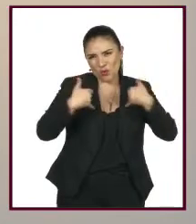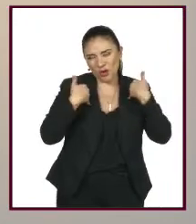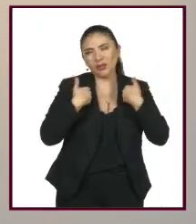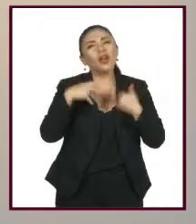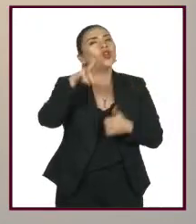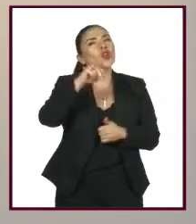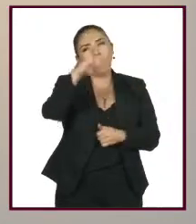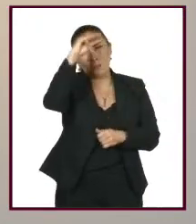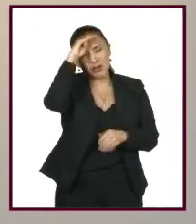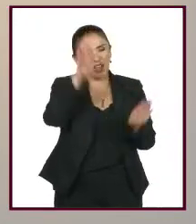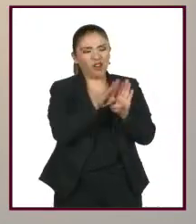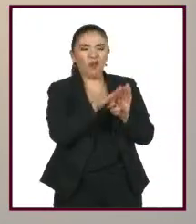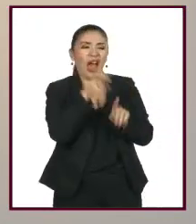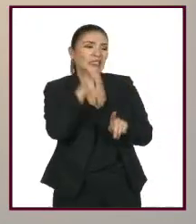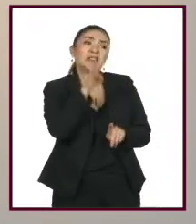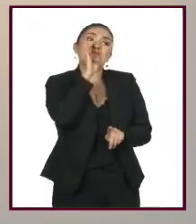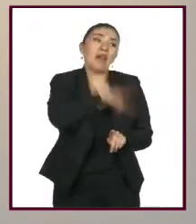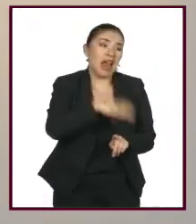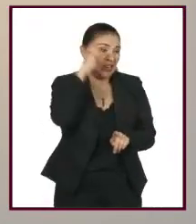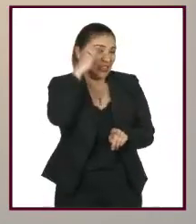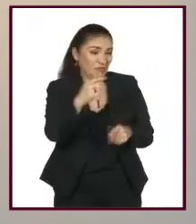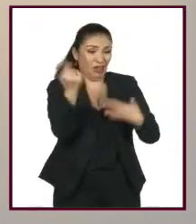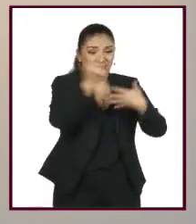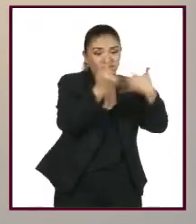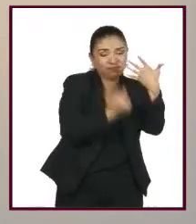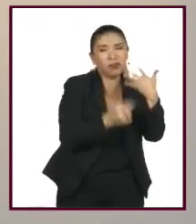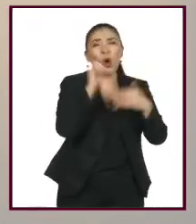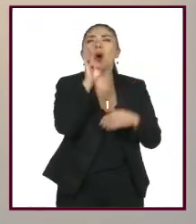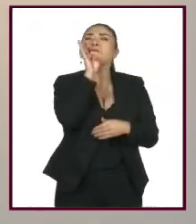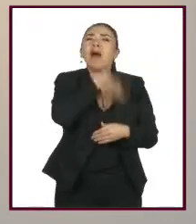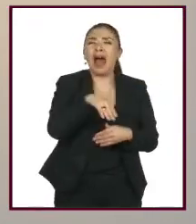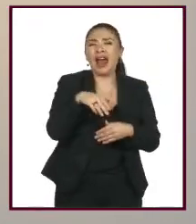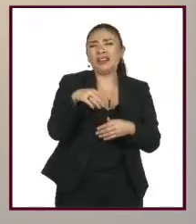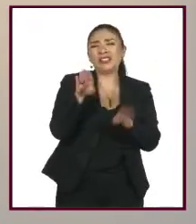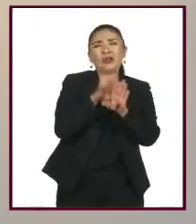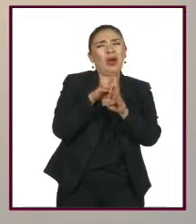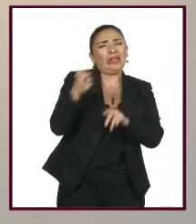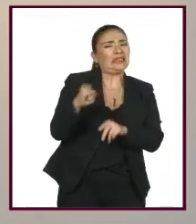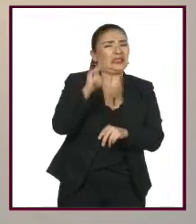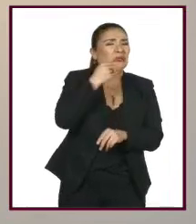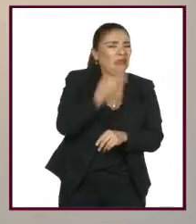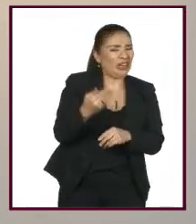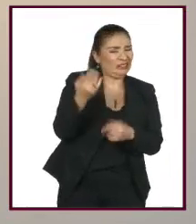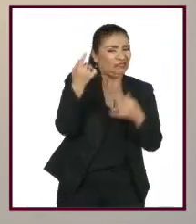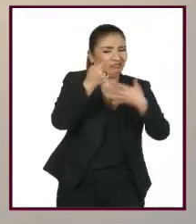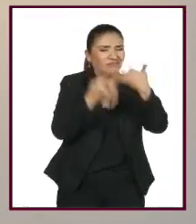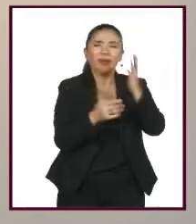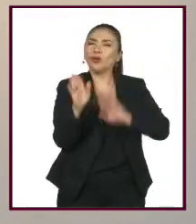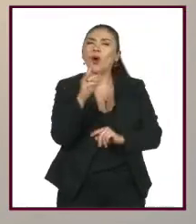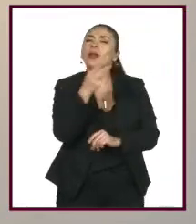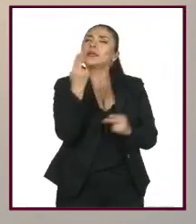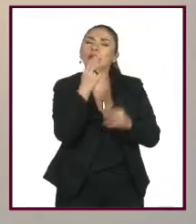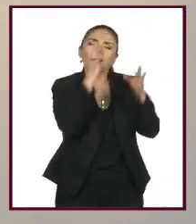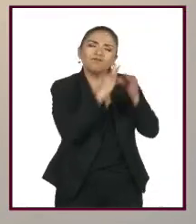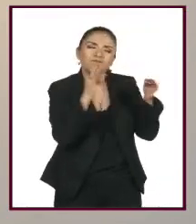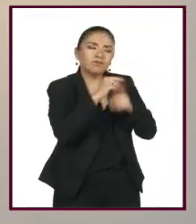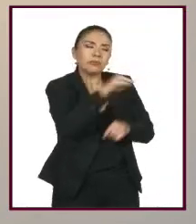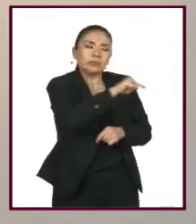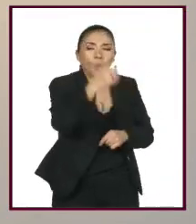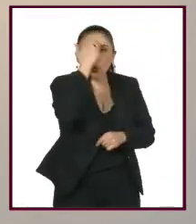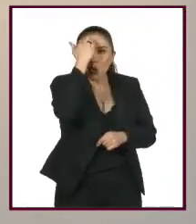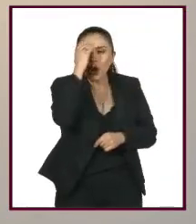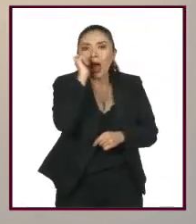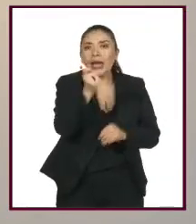estigmatizar y evitar el hablar de esta información y para que ellos conozcan las consecuencias negativas